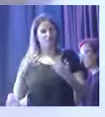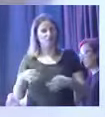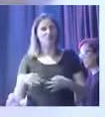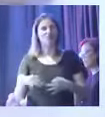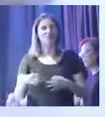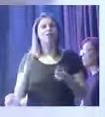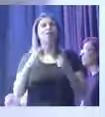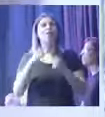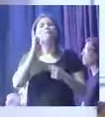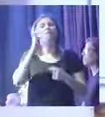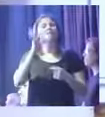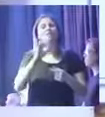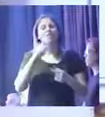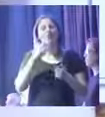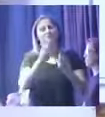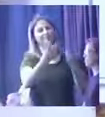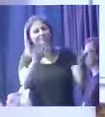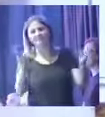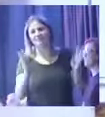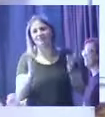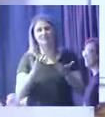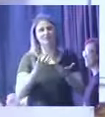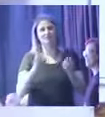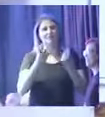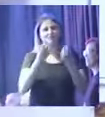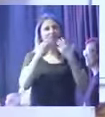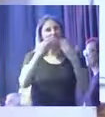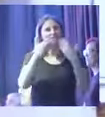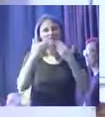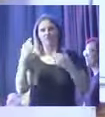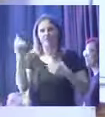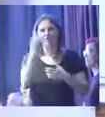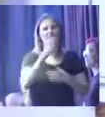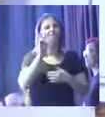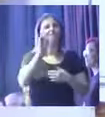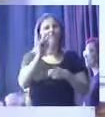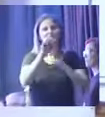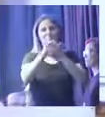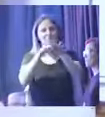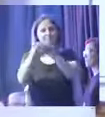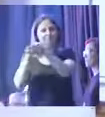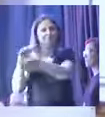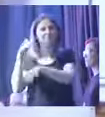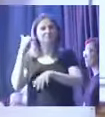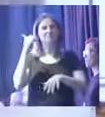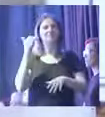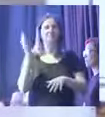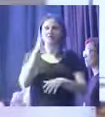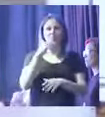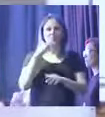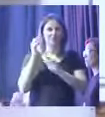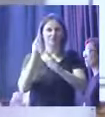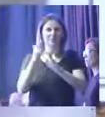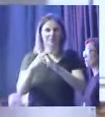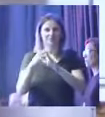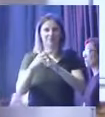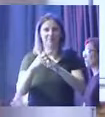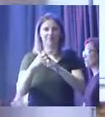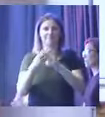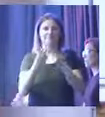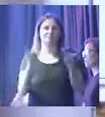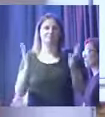y perdónenme el resto de gente que tendría que agradecer, que veo ahí en la tribuna que no voy a hacer. Pero